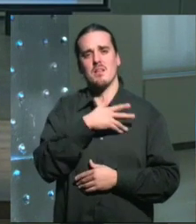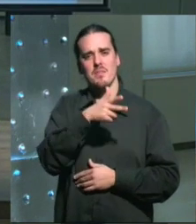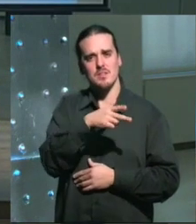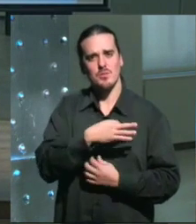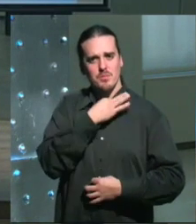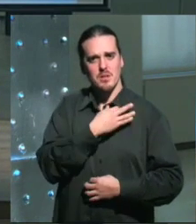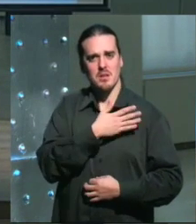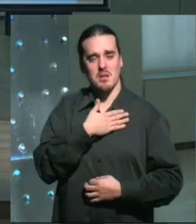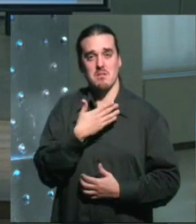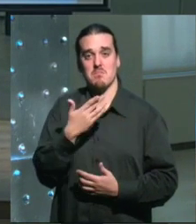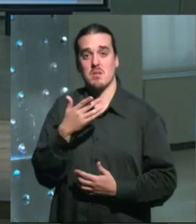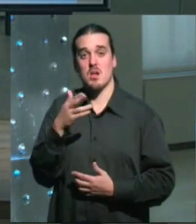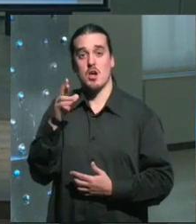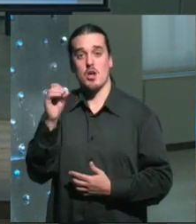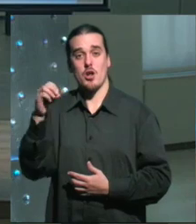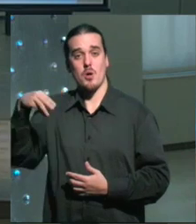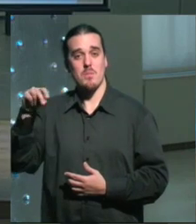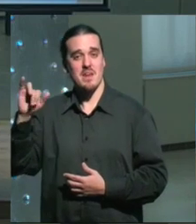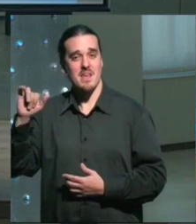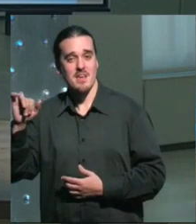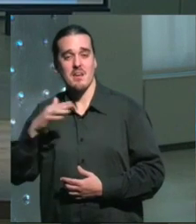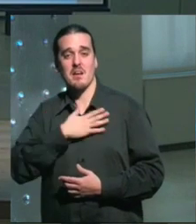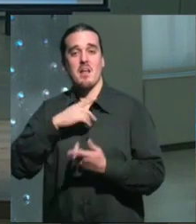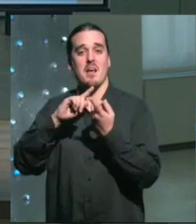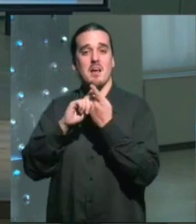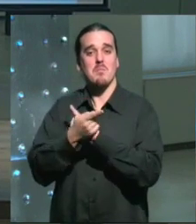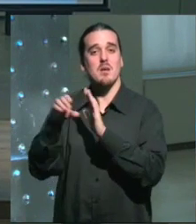cambiarla para que los gays no se pudieran casar.